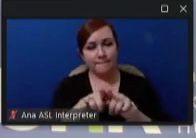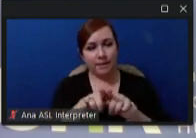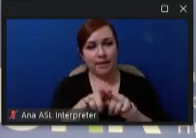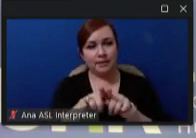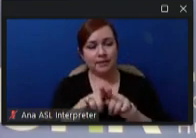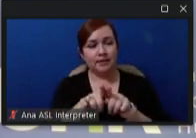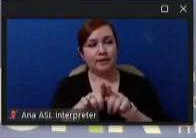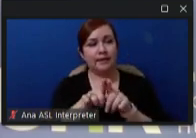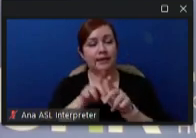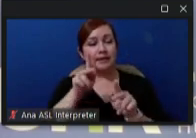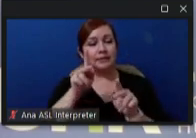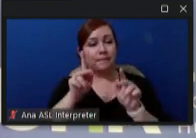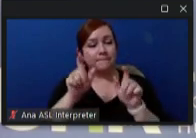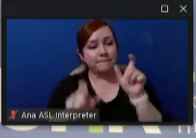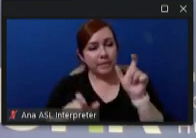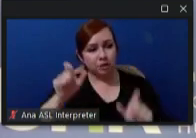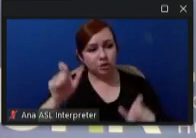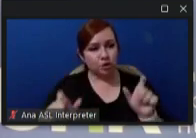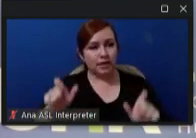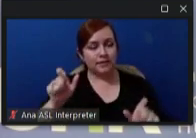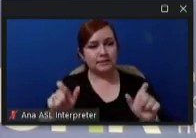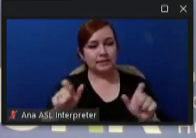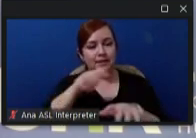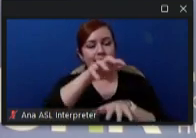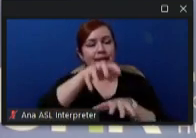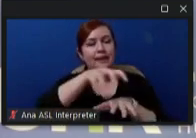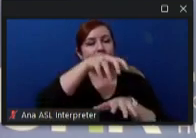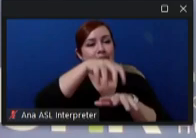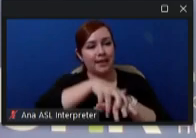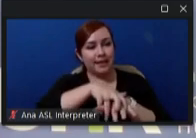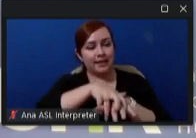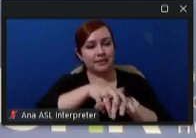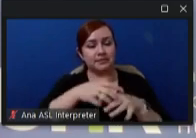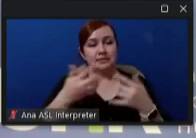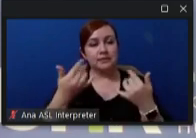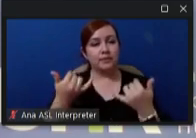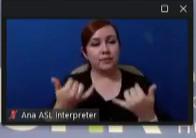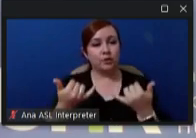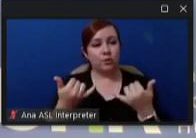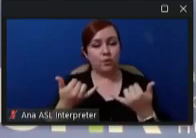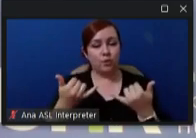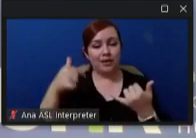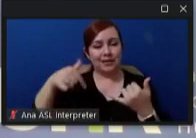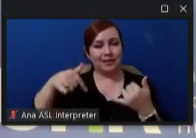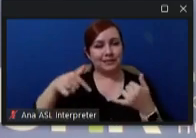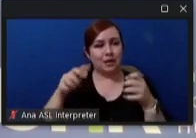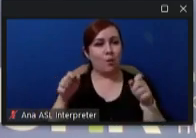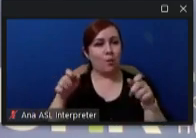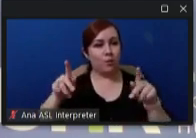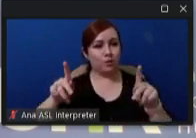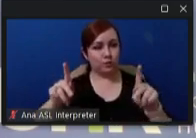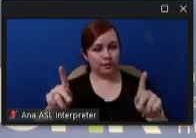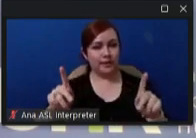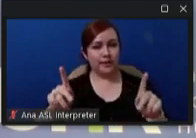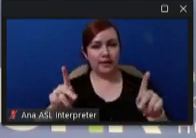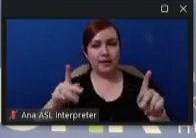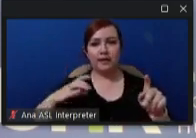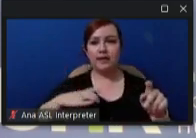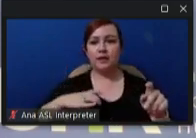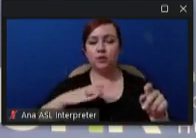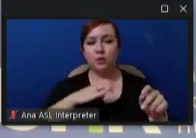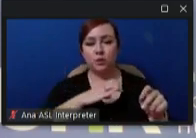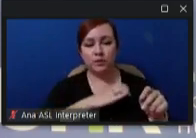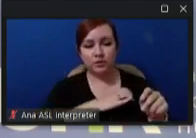indígenas. Y en el día de hoy me acompañan en esta oportunidad el comisionado